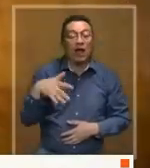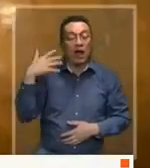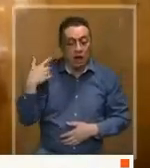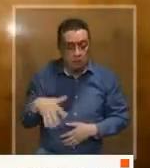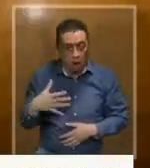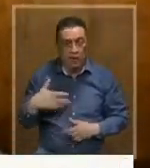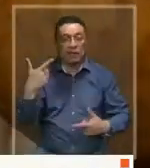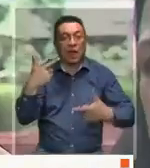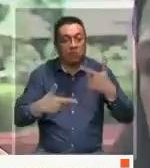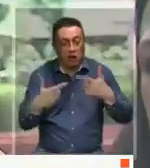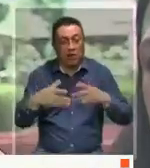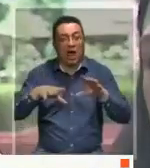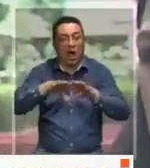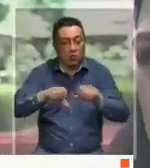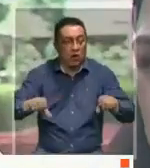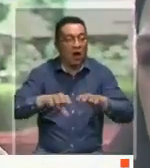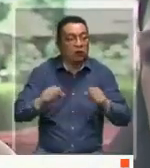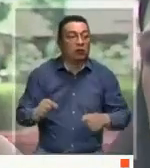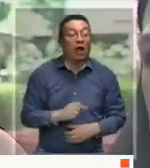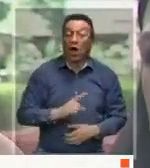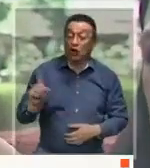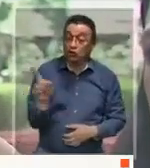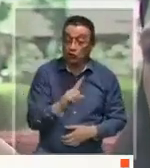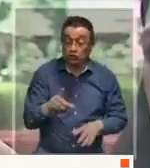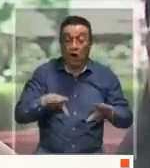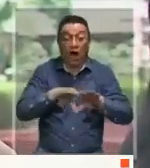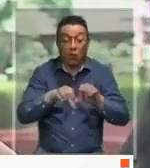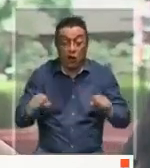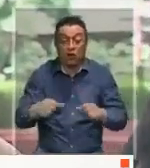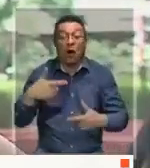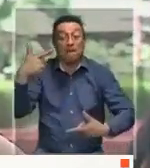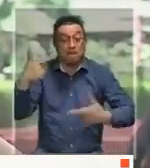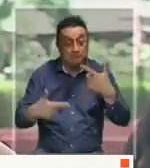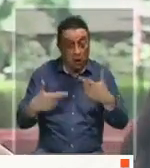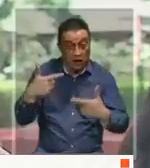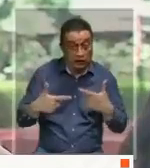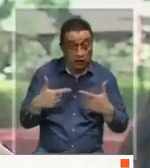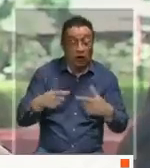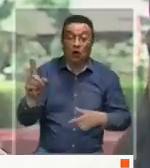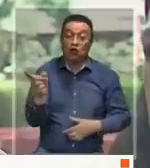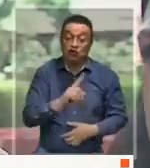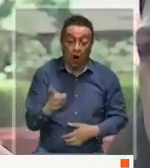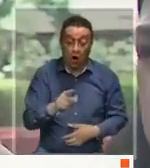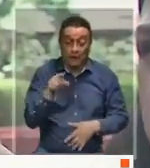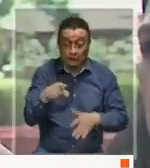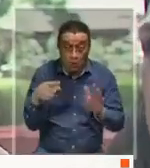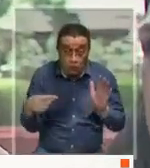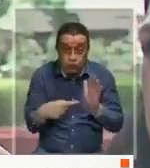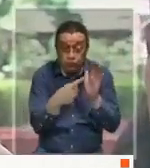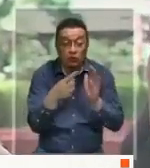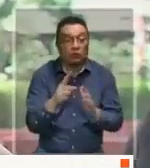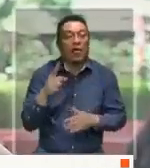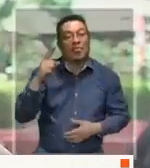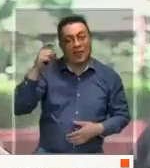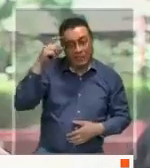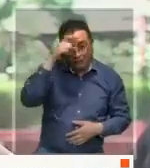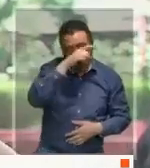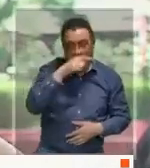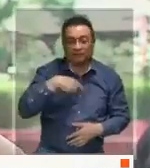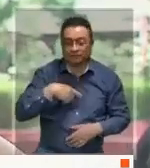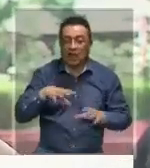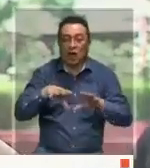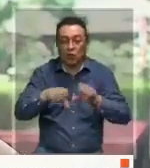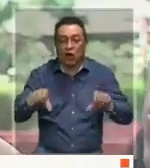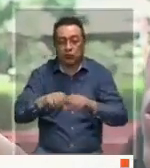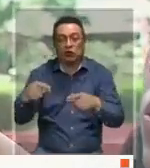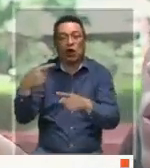política de los acuerdos si no se pone de acuerdo a la clase política en este punto bien difícil que se ponga de